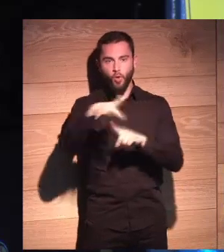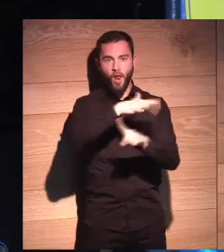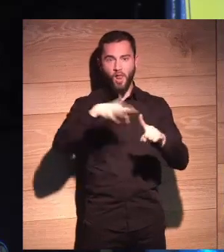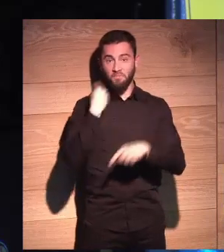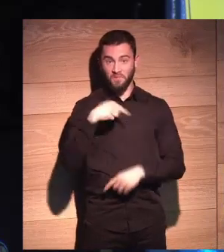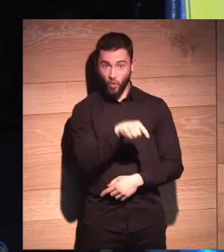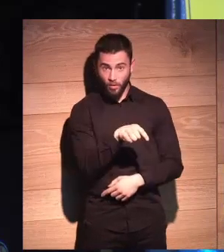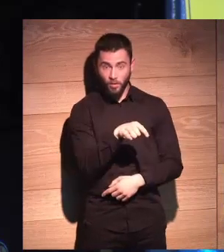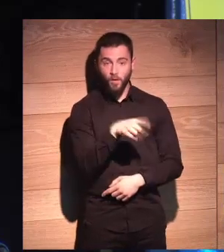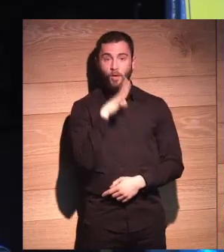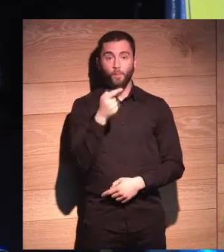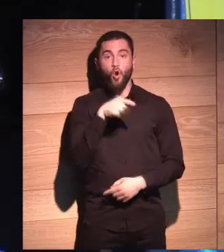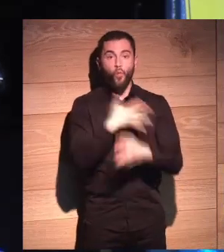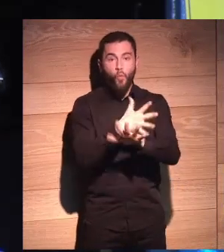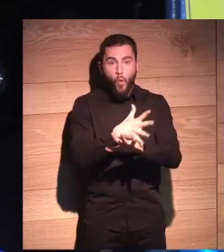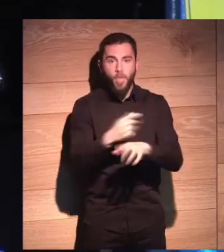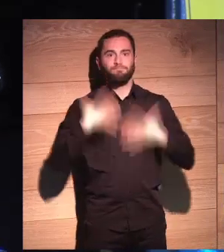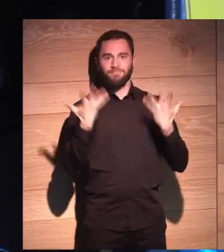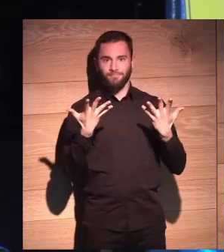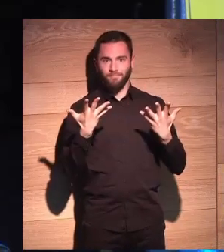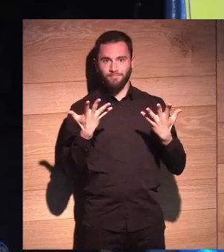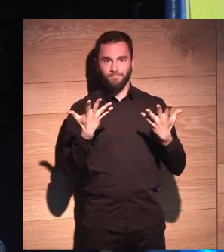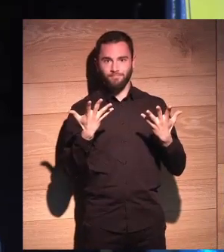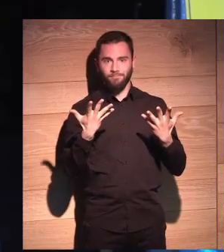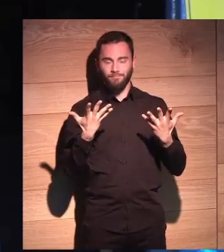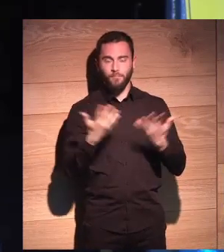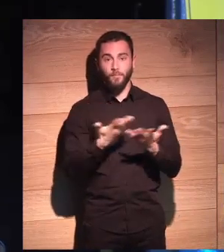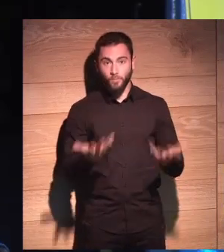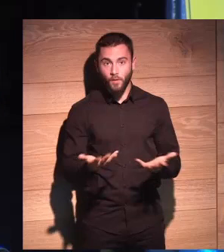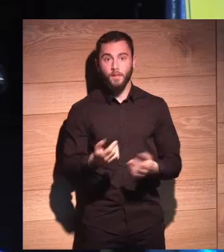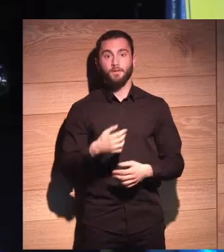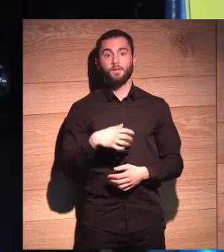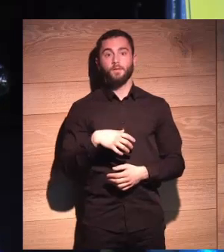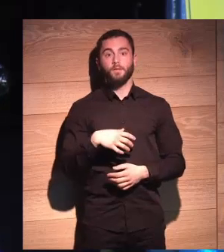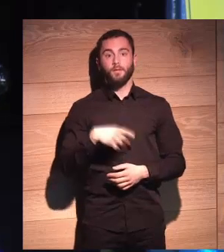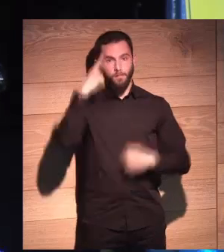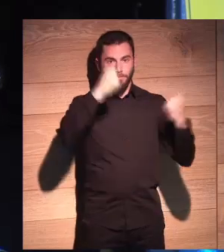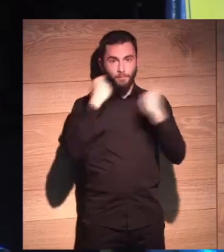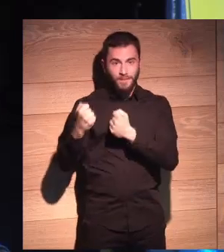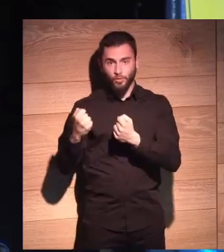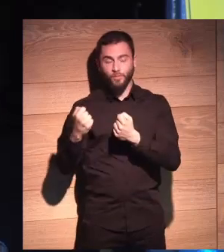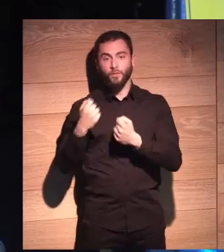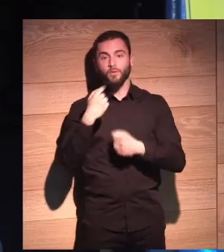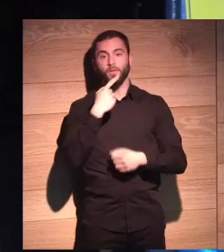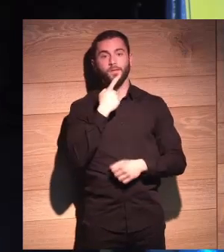mismo, porque era una jugada totalmente inesperada y que, como decían los expertos del